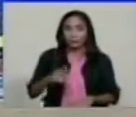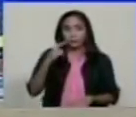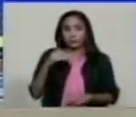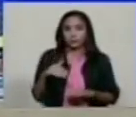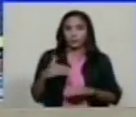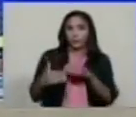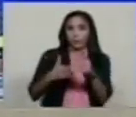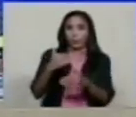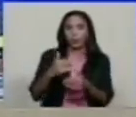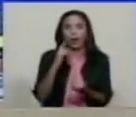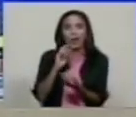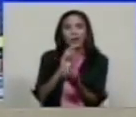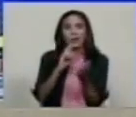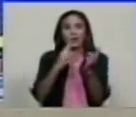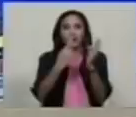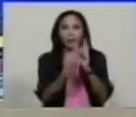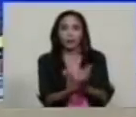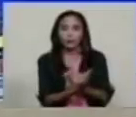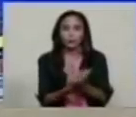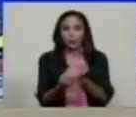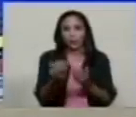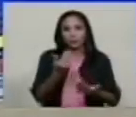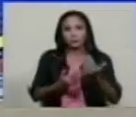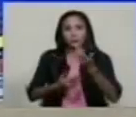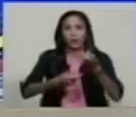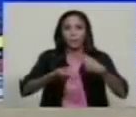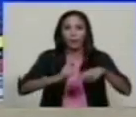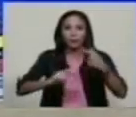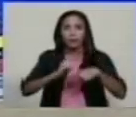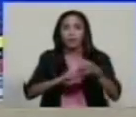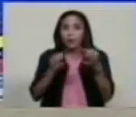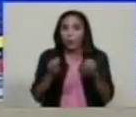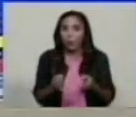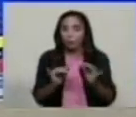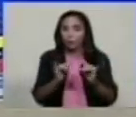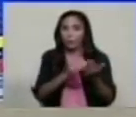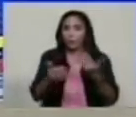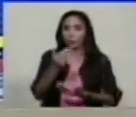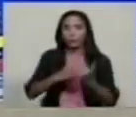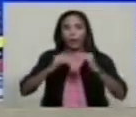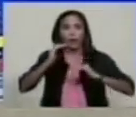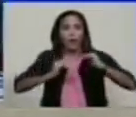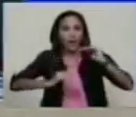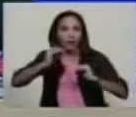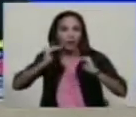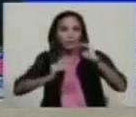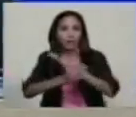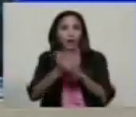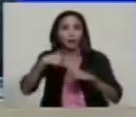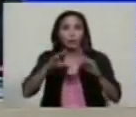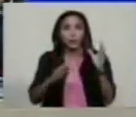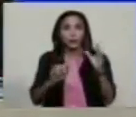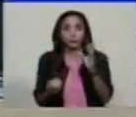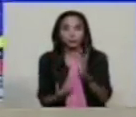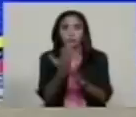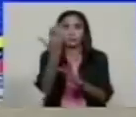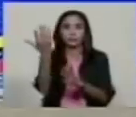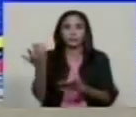hacia relaciones de comercio justas, equilibradas y florecientes.